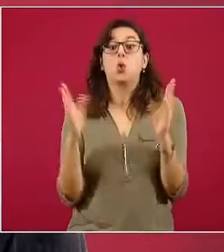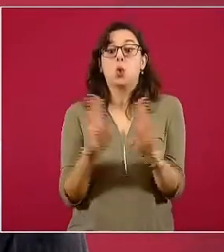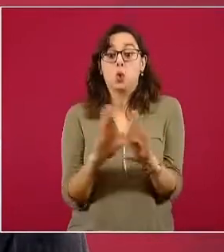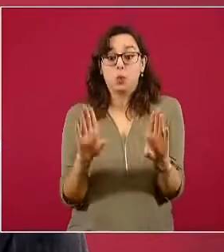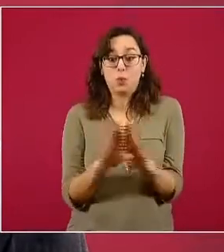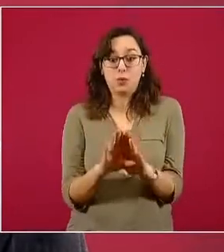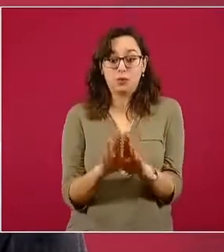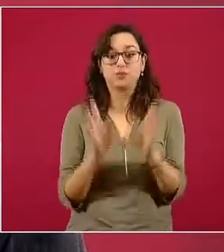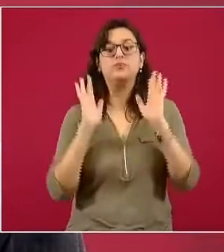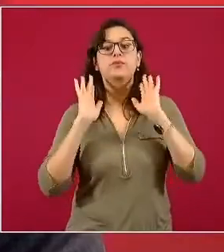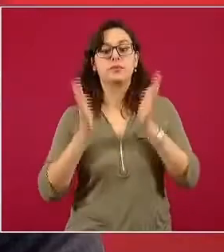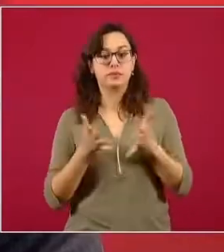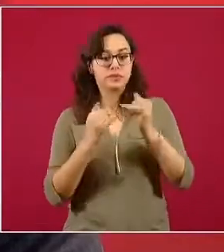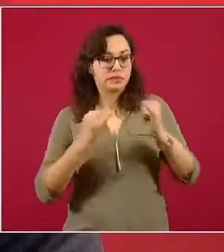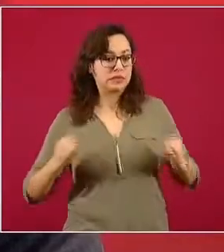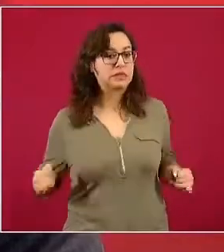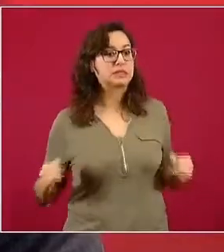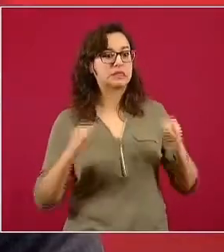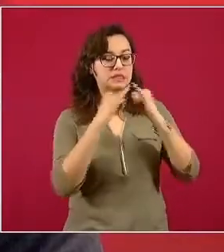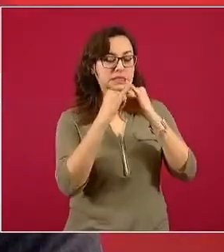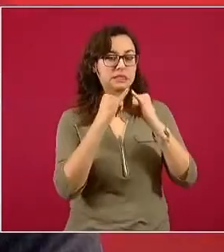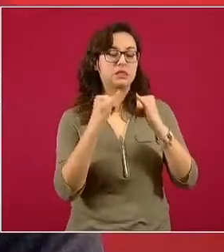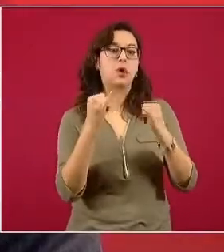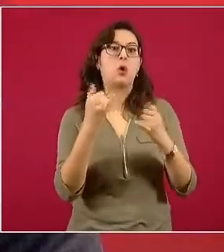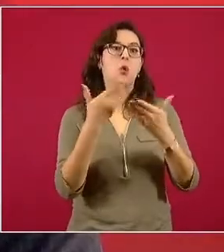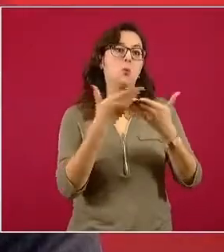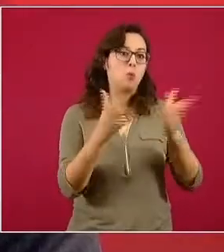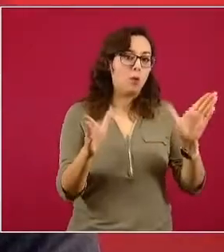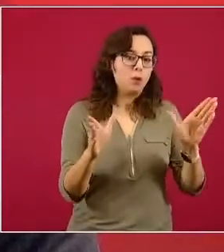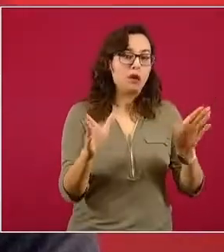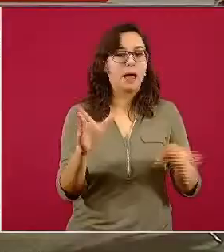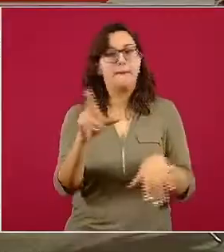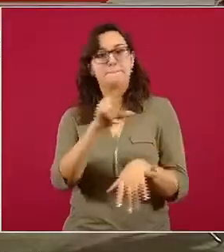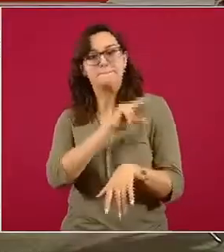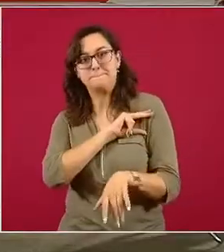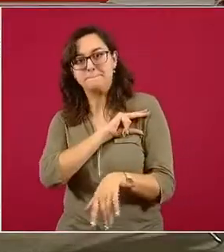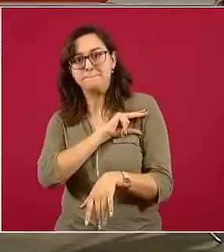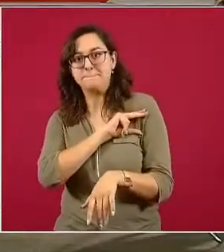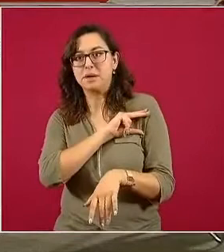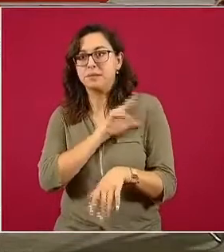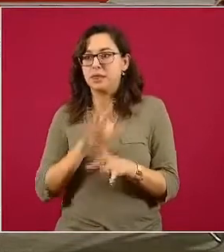entidades públicas, privadas y sociales. Más allá de salud,